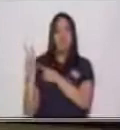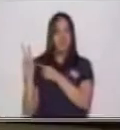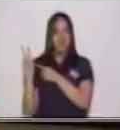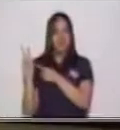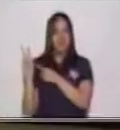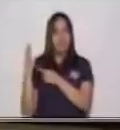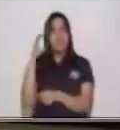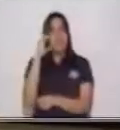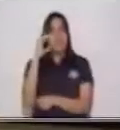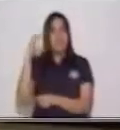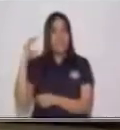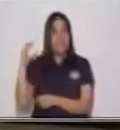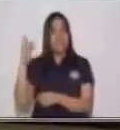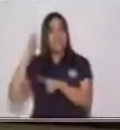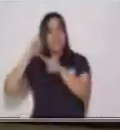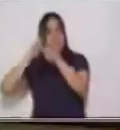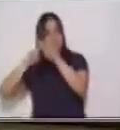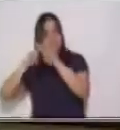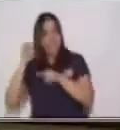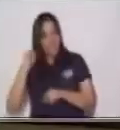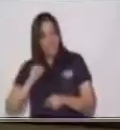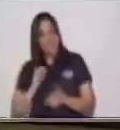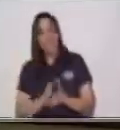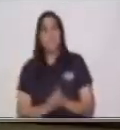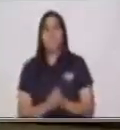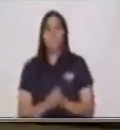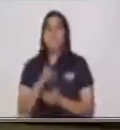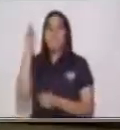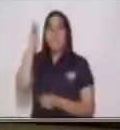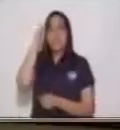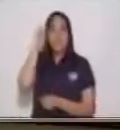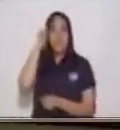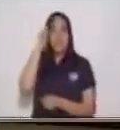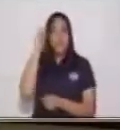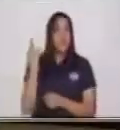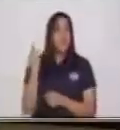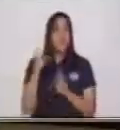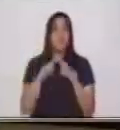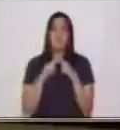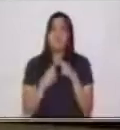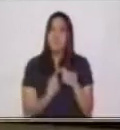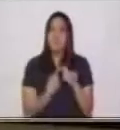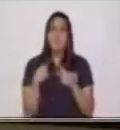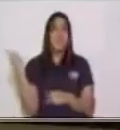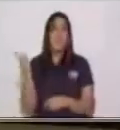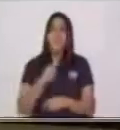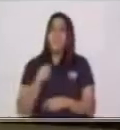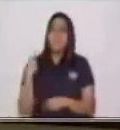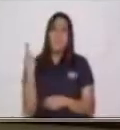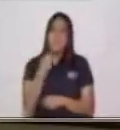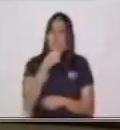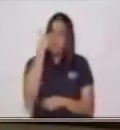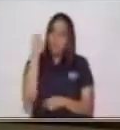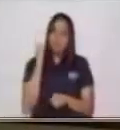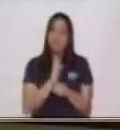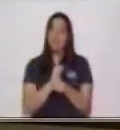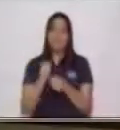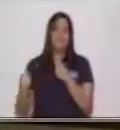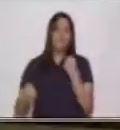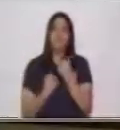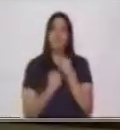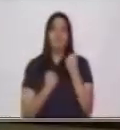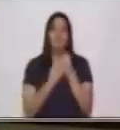uso de la X y el uso de la doble C. Recuerda, como te dije al inicio, que todo esto se refuerza con la lectura